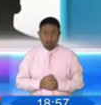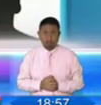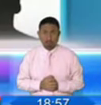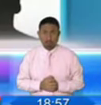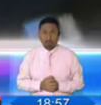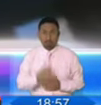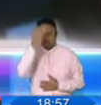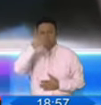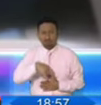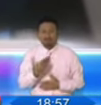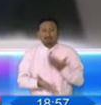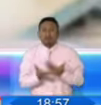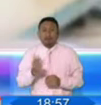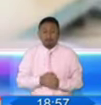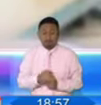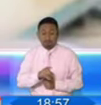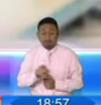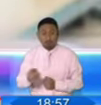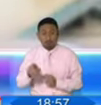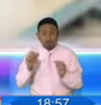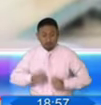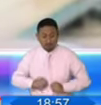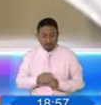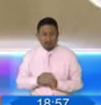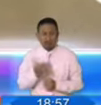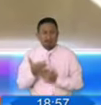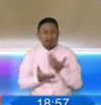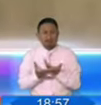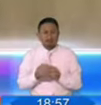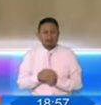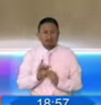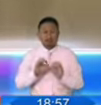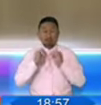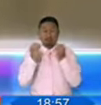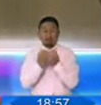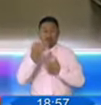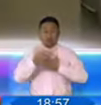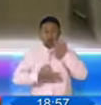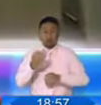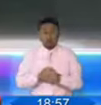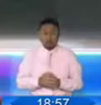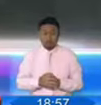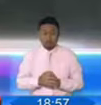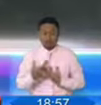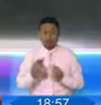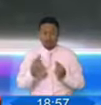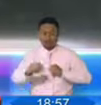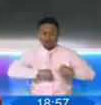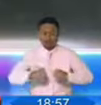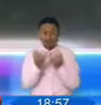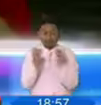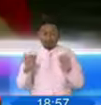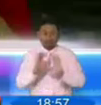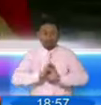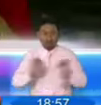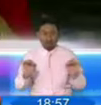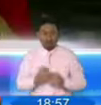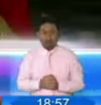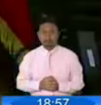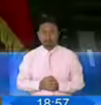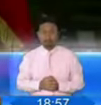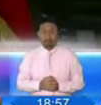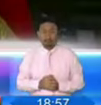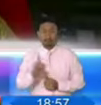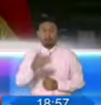en la posibilidad de que con ello pueda influenciar para que los organismos de justicia actúen sin independencia. Un